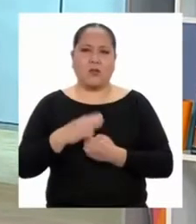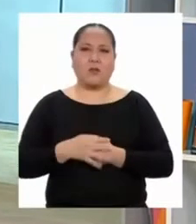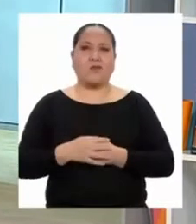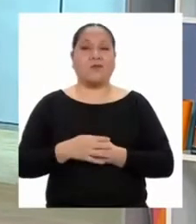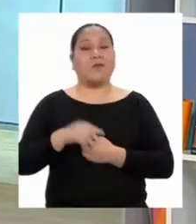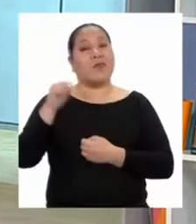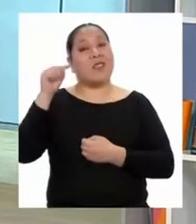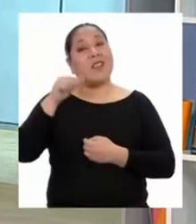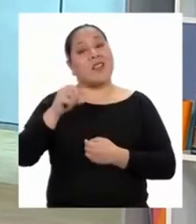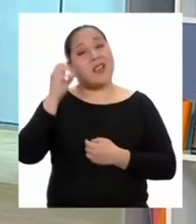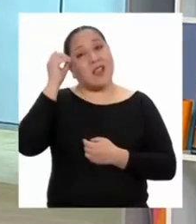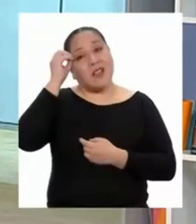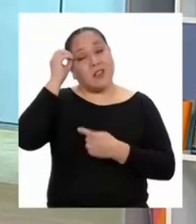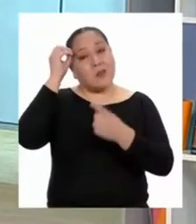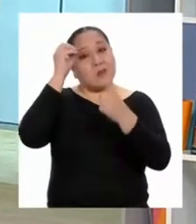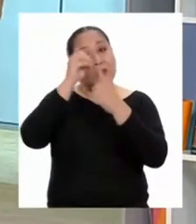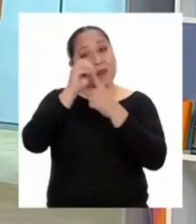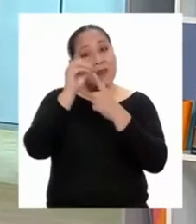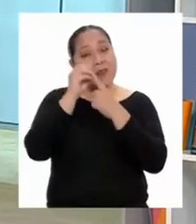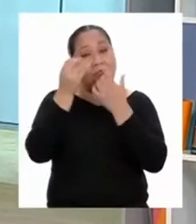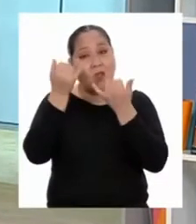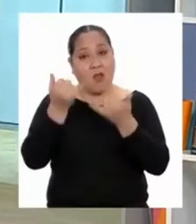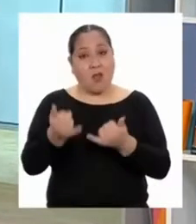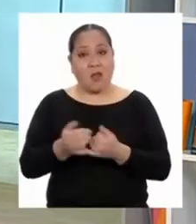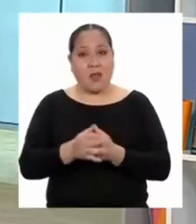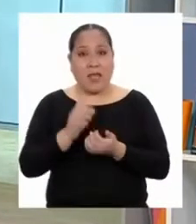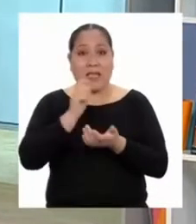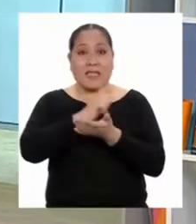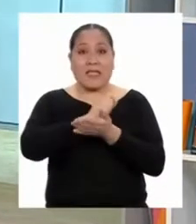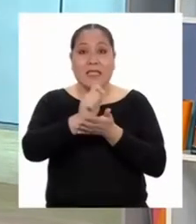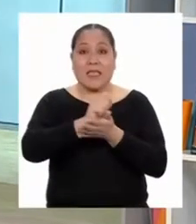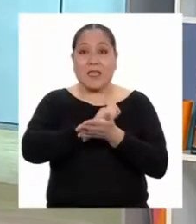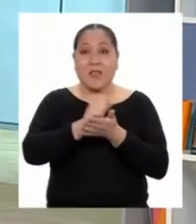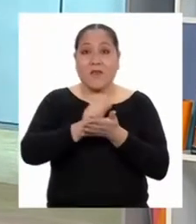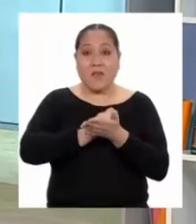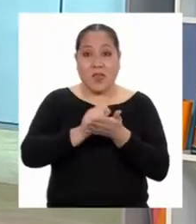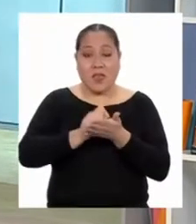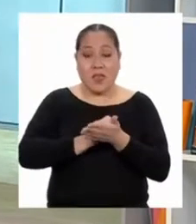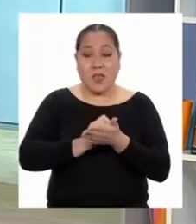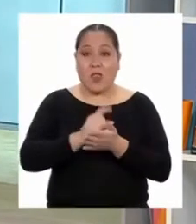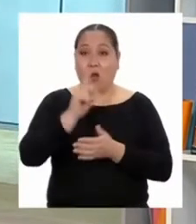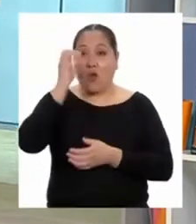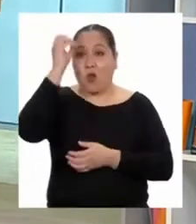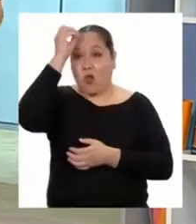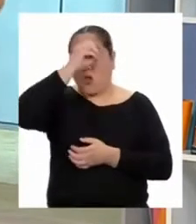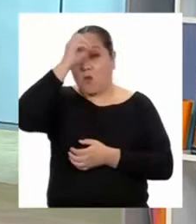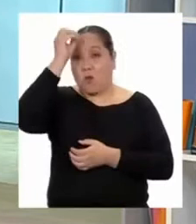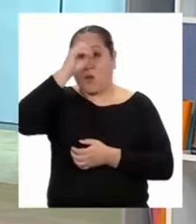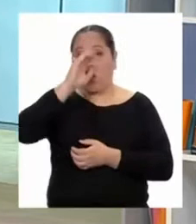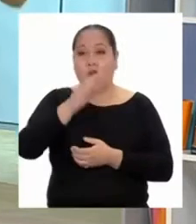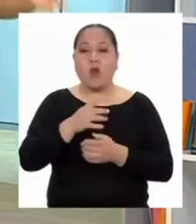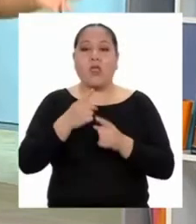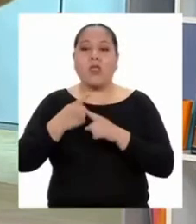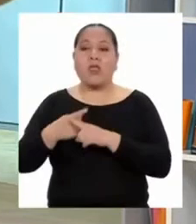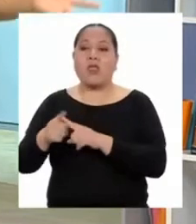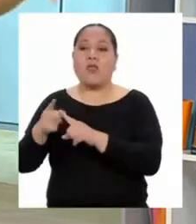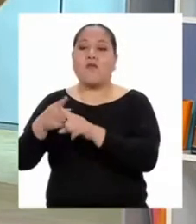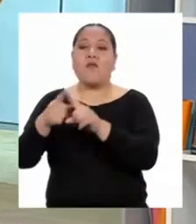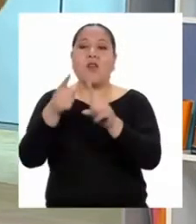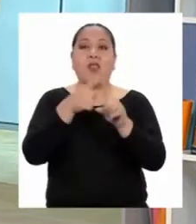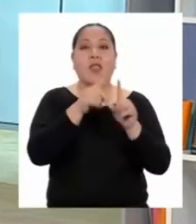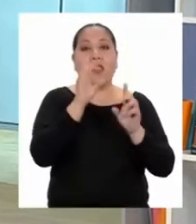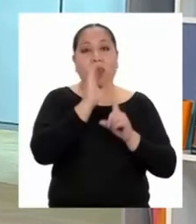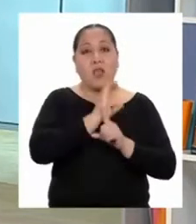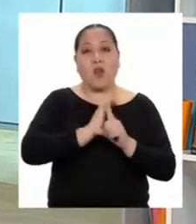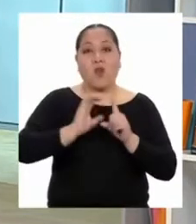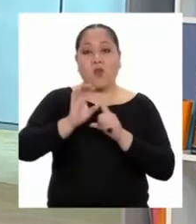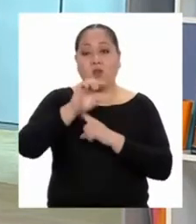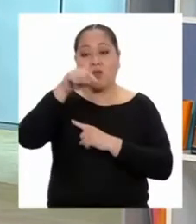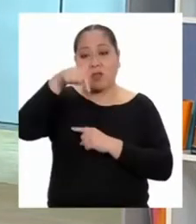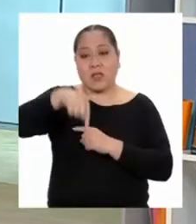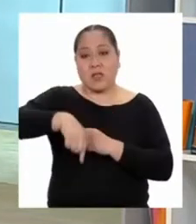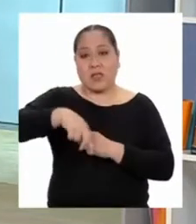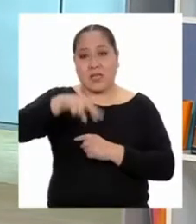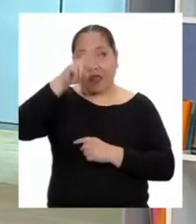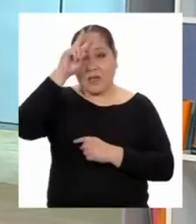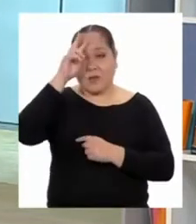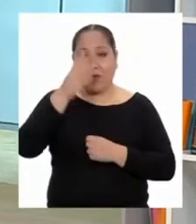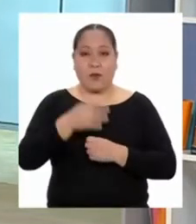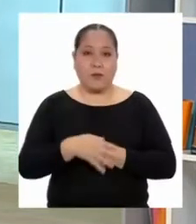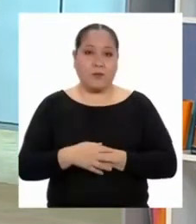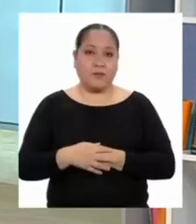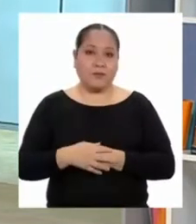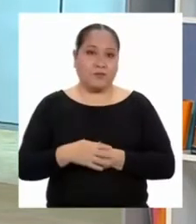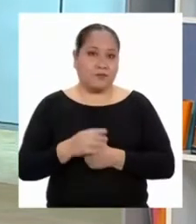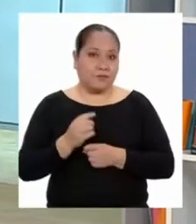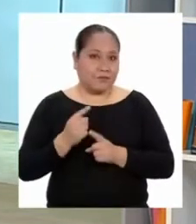que tenemos que cumplir será escribir un artículo de opinión sobre la diversidad cultural en nuestro país.